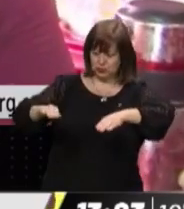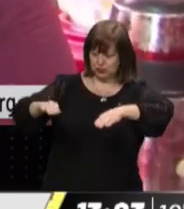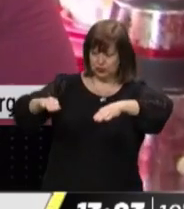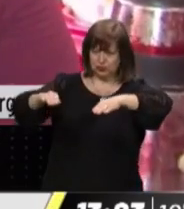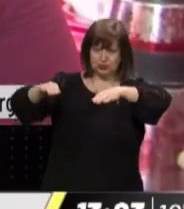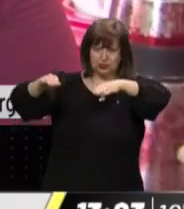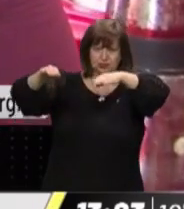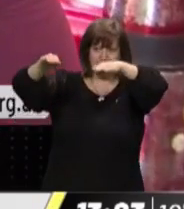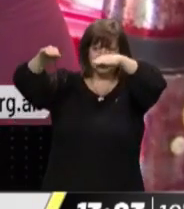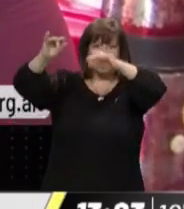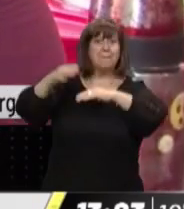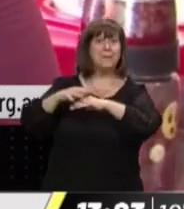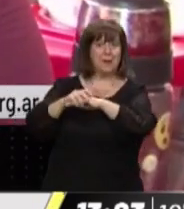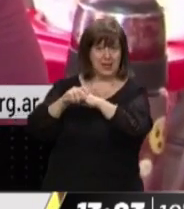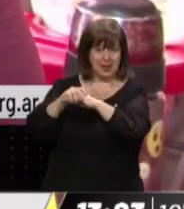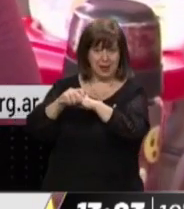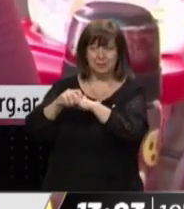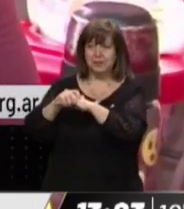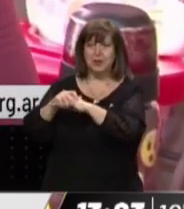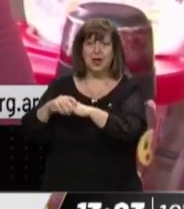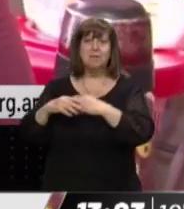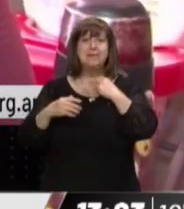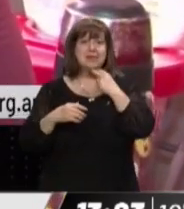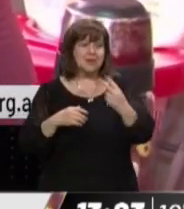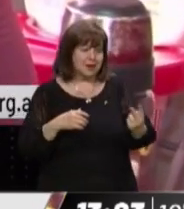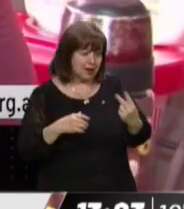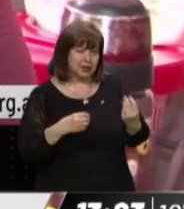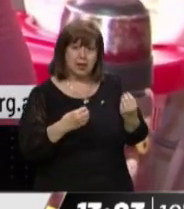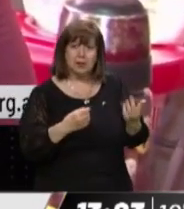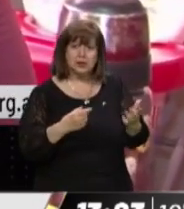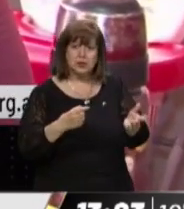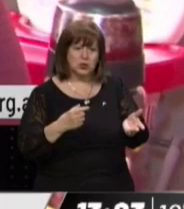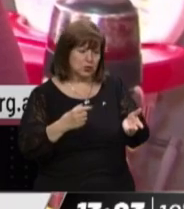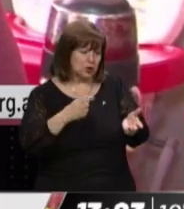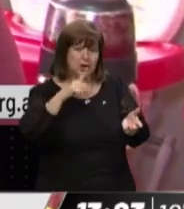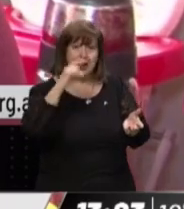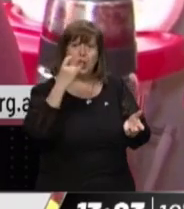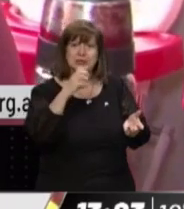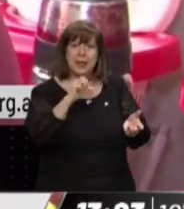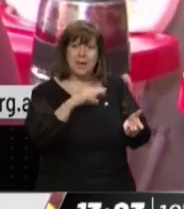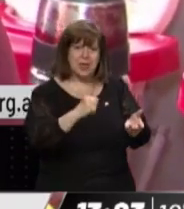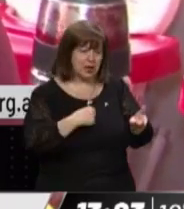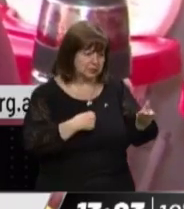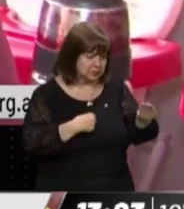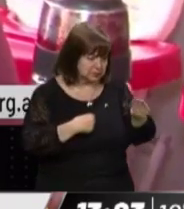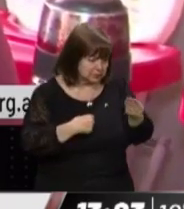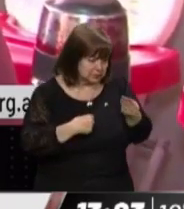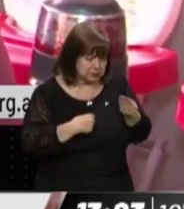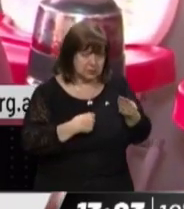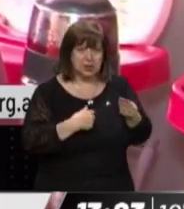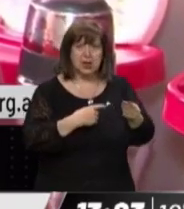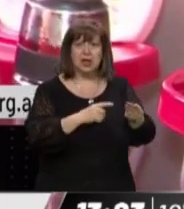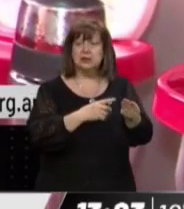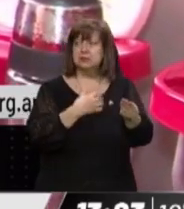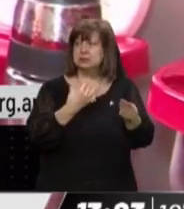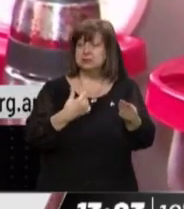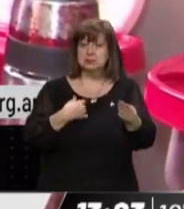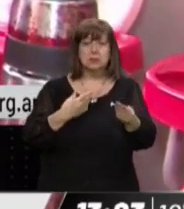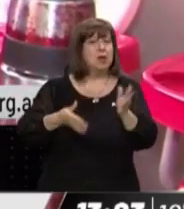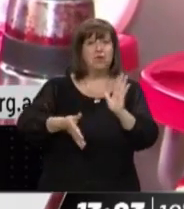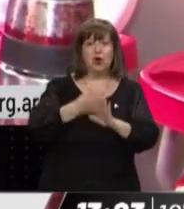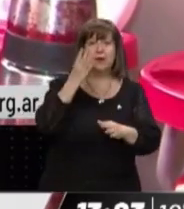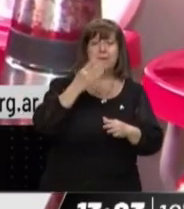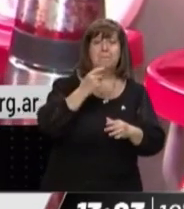diagnóstico, estuvimos la parte de inducción, que es un mes, y después del mes ella se vino. Qué historia, Julián, qué